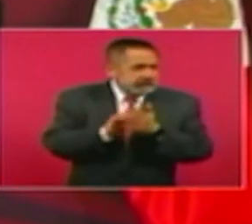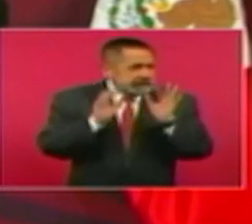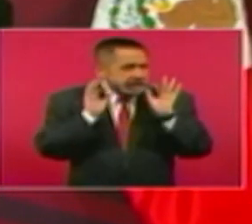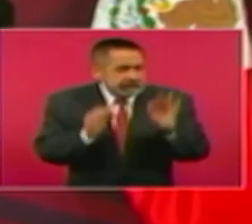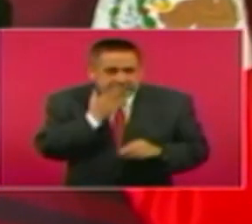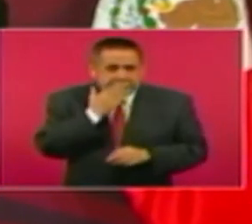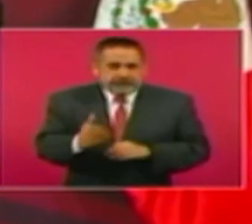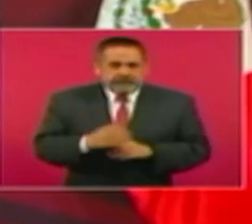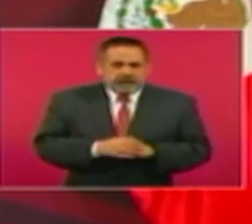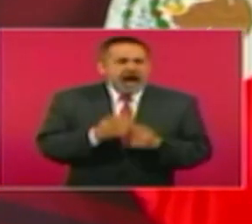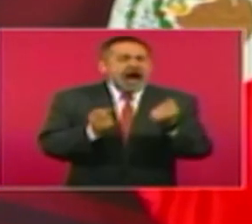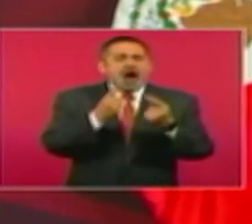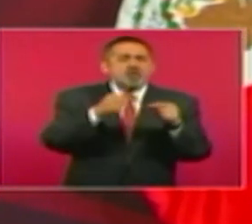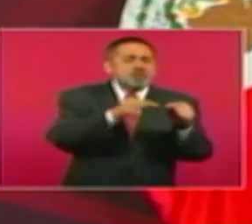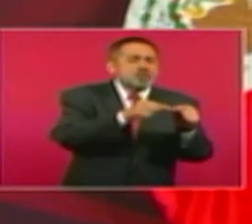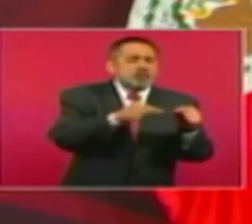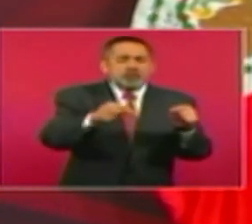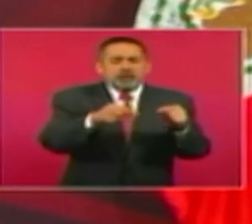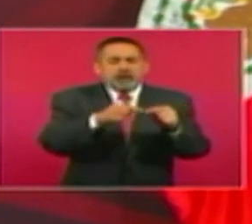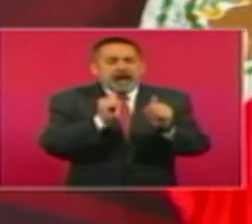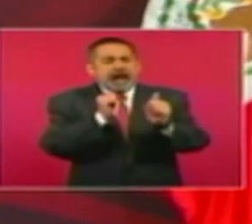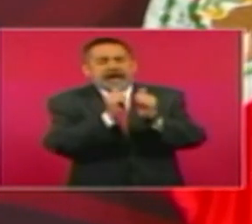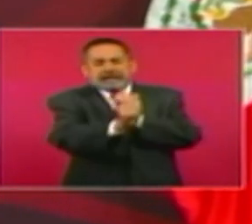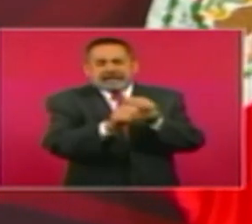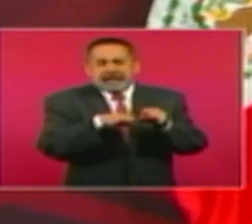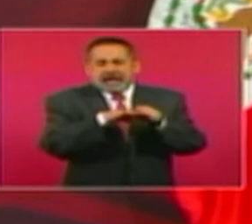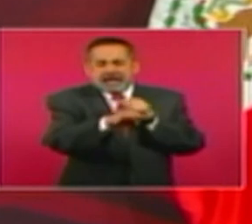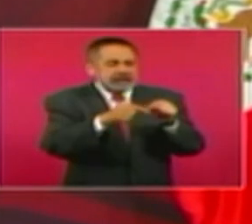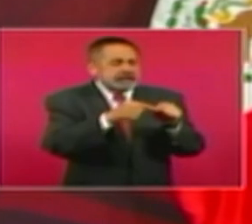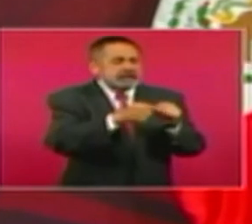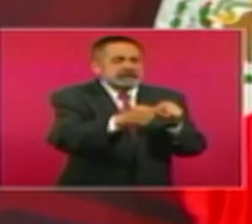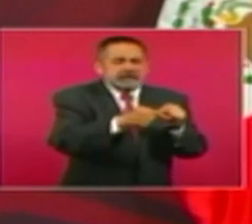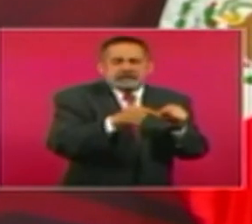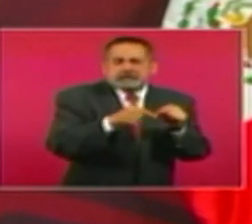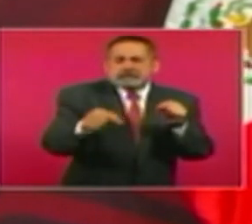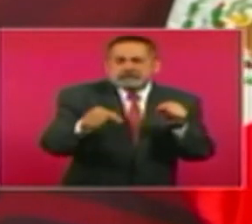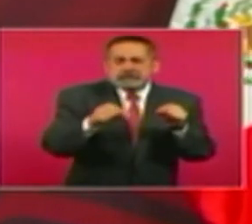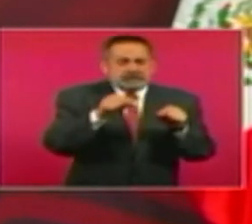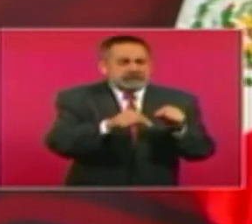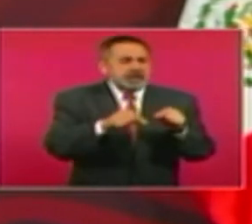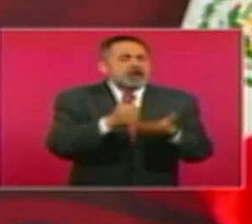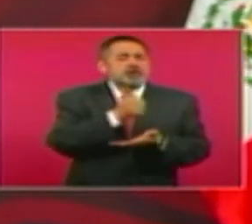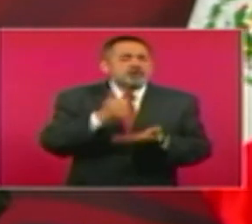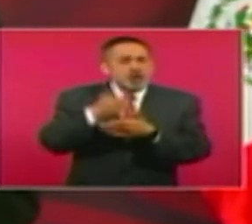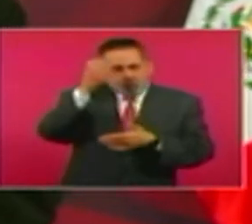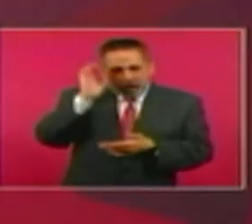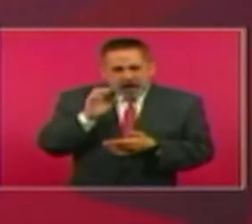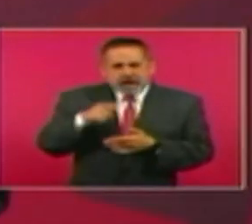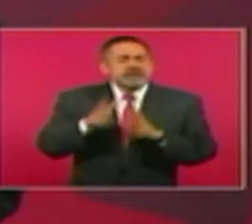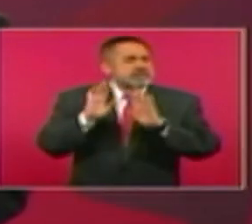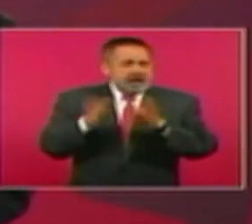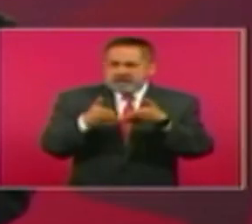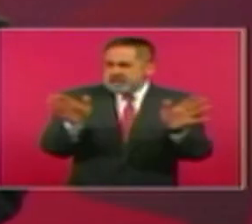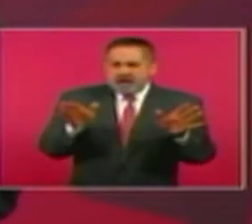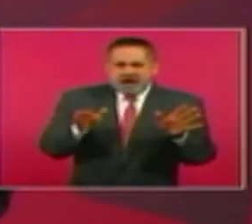según reitero han dicho las autoridades mexicanas, tiene unos 6 meses en planificación. Se tomaron las medidas del